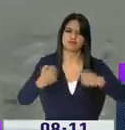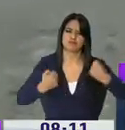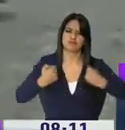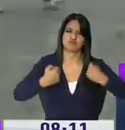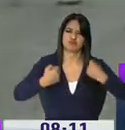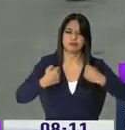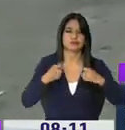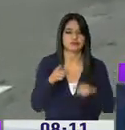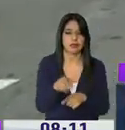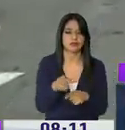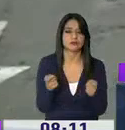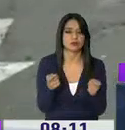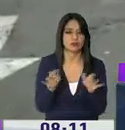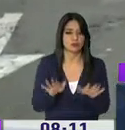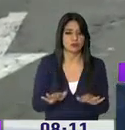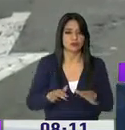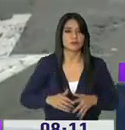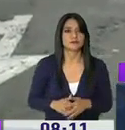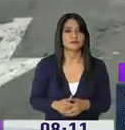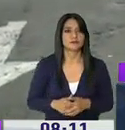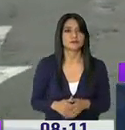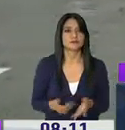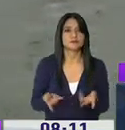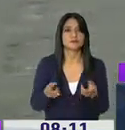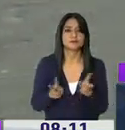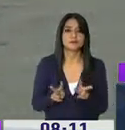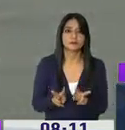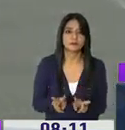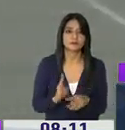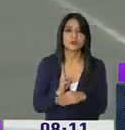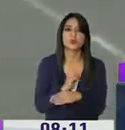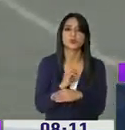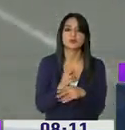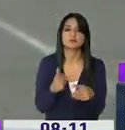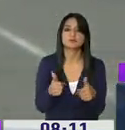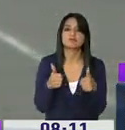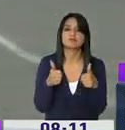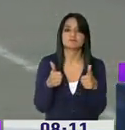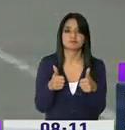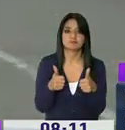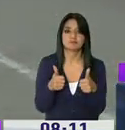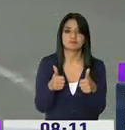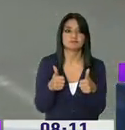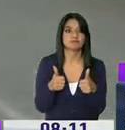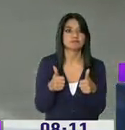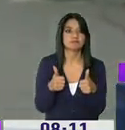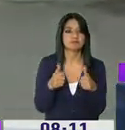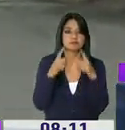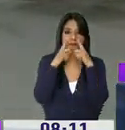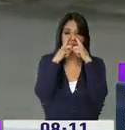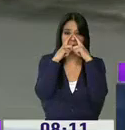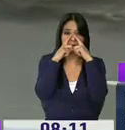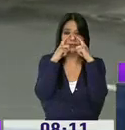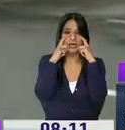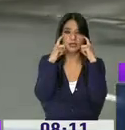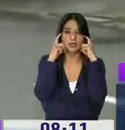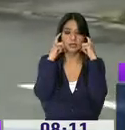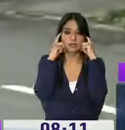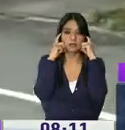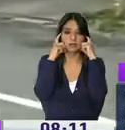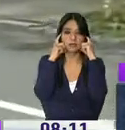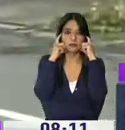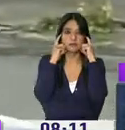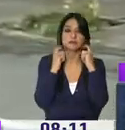está controlando el día de hoy, además de que la ciudadanía utiliza de manera adecuada las mascarillas y tome el